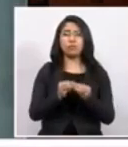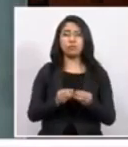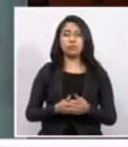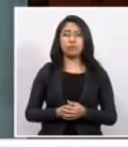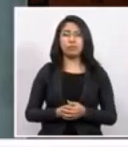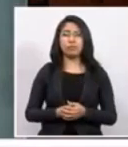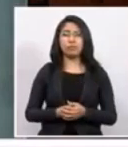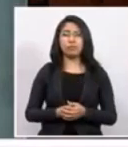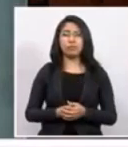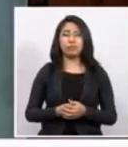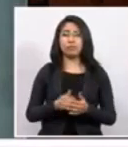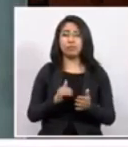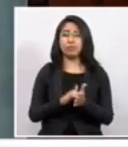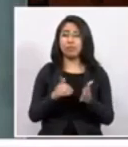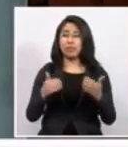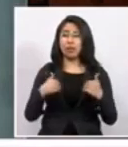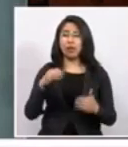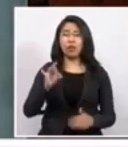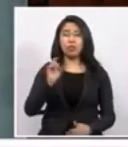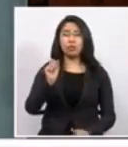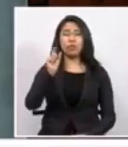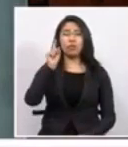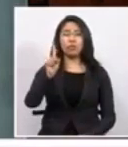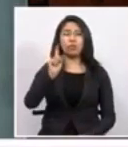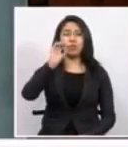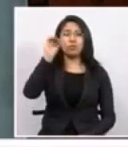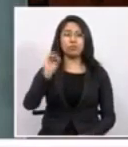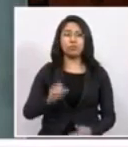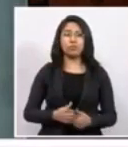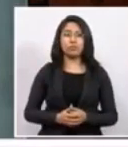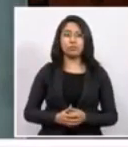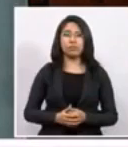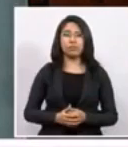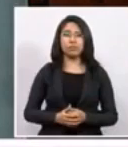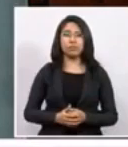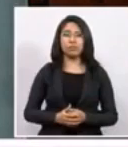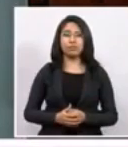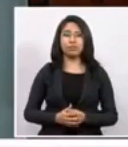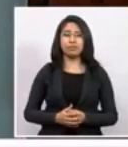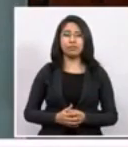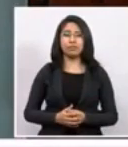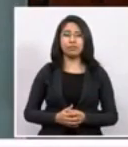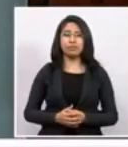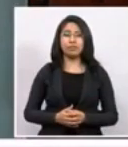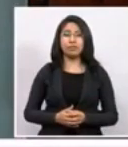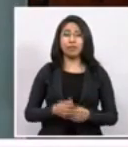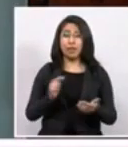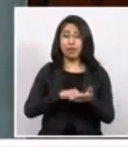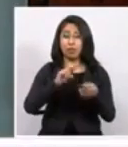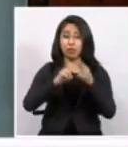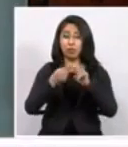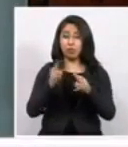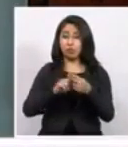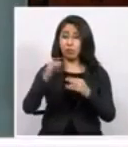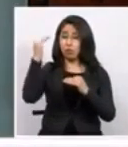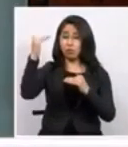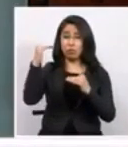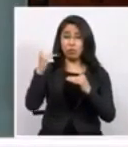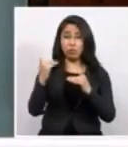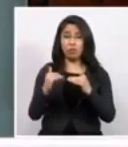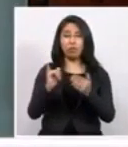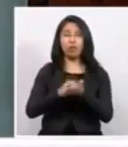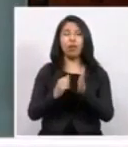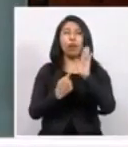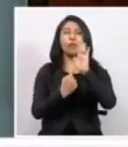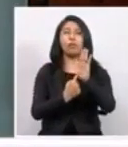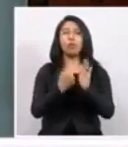del Tesoro alcanza al 8,1% en la presente gestión. Estas cifras muestran que en tan solo